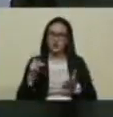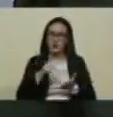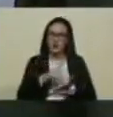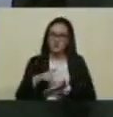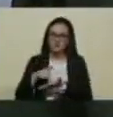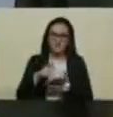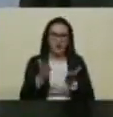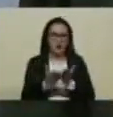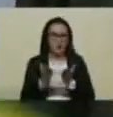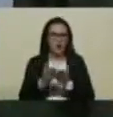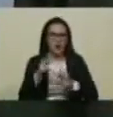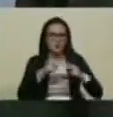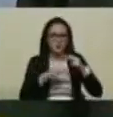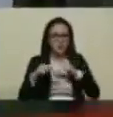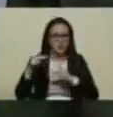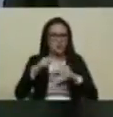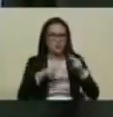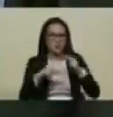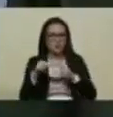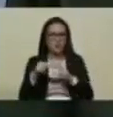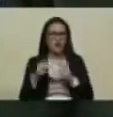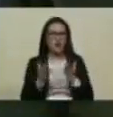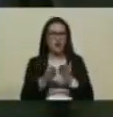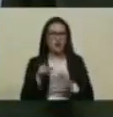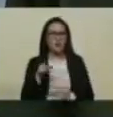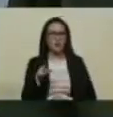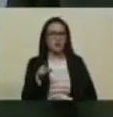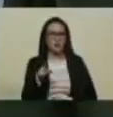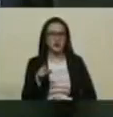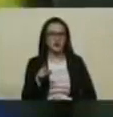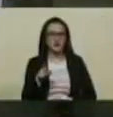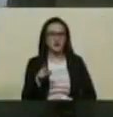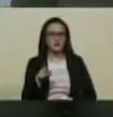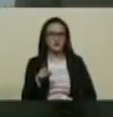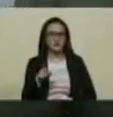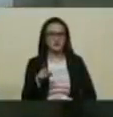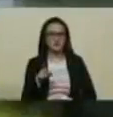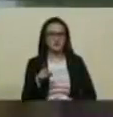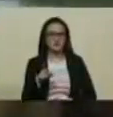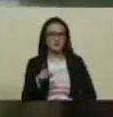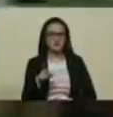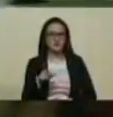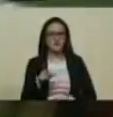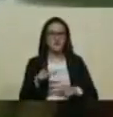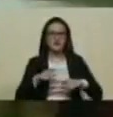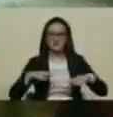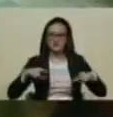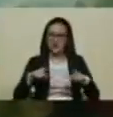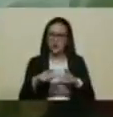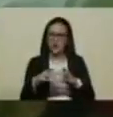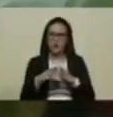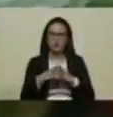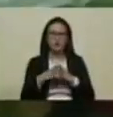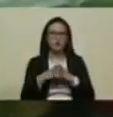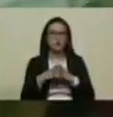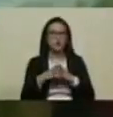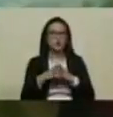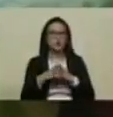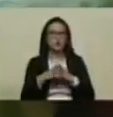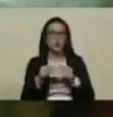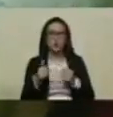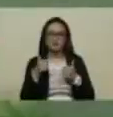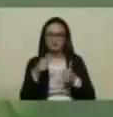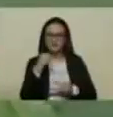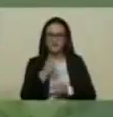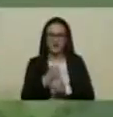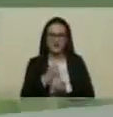construyendo esta escuela, que una escuela, una infraestructura con salones y toda dotación